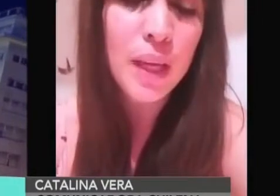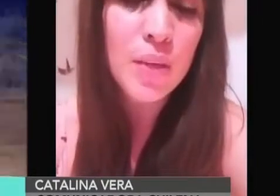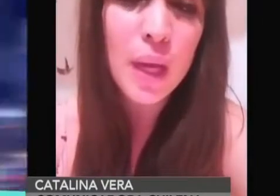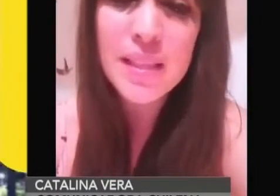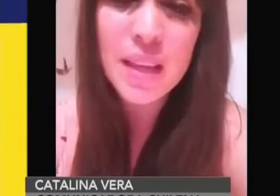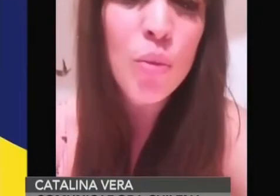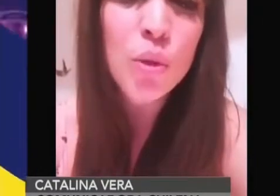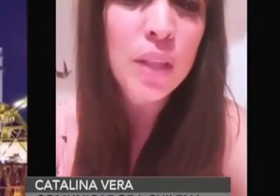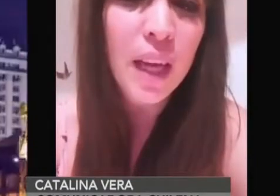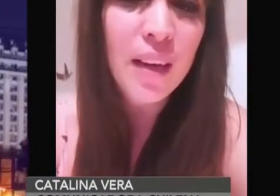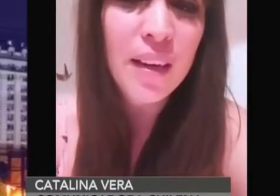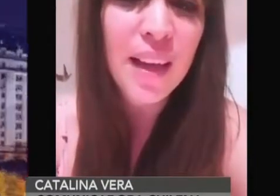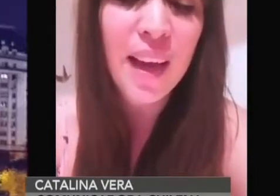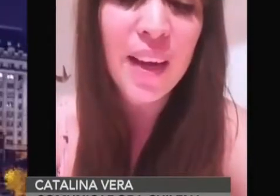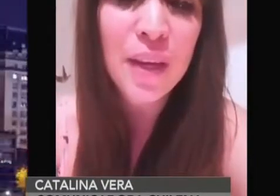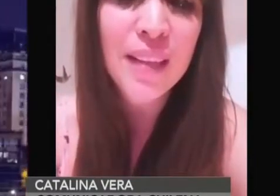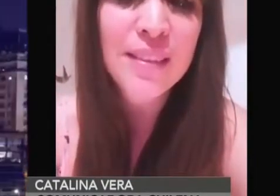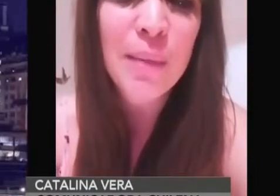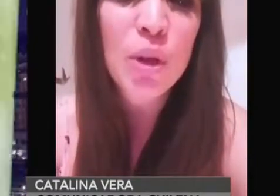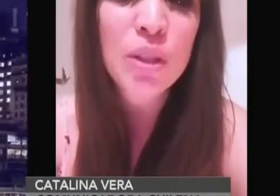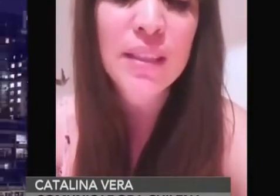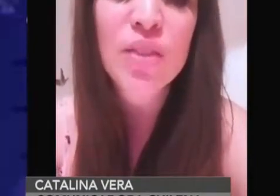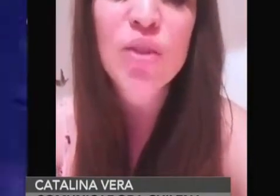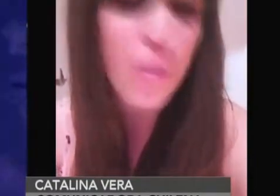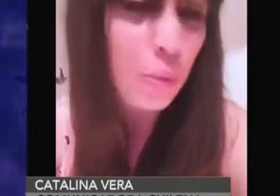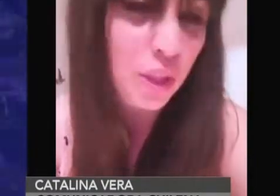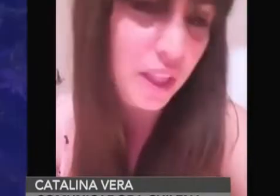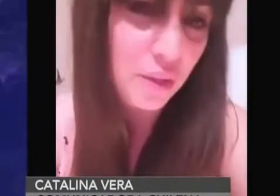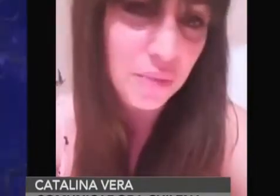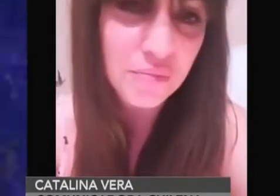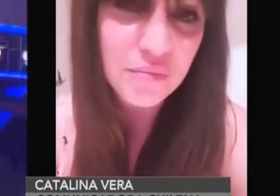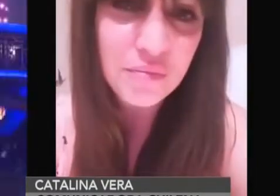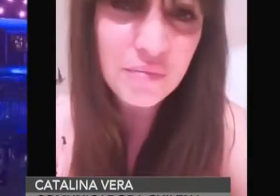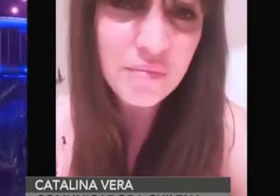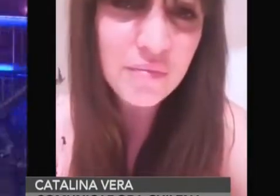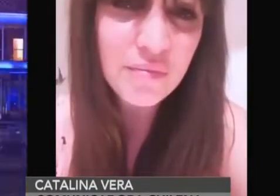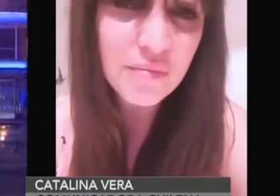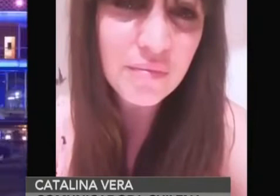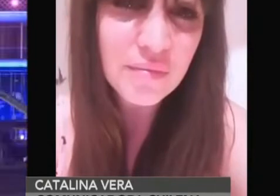pero eso es algo mundial y es algo que necesitamos estar todos protegidos.